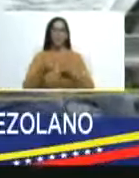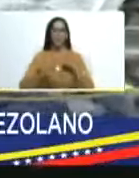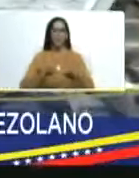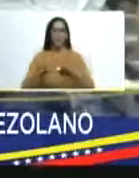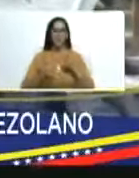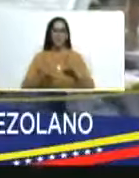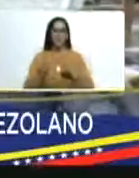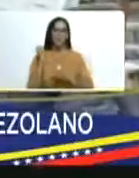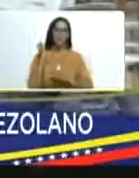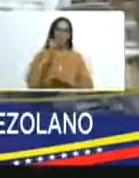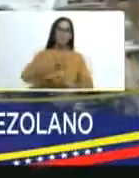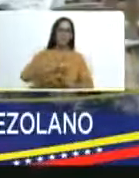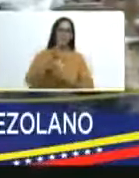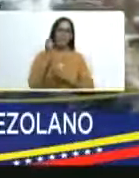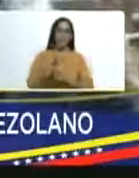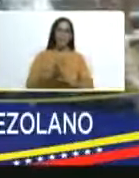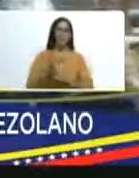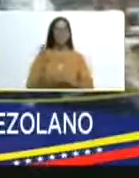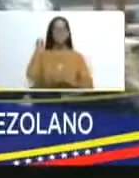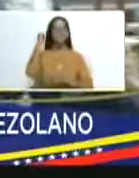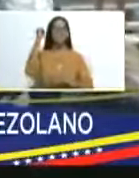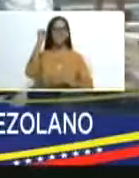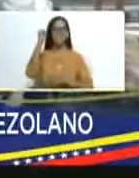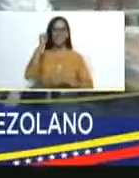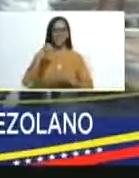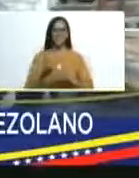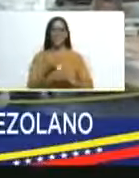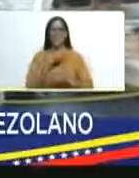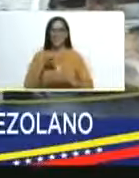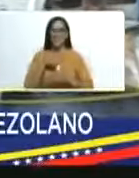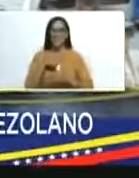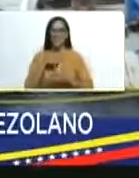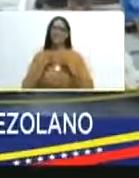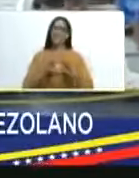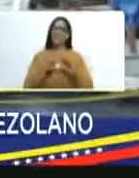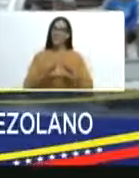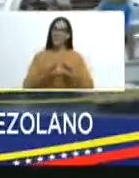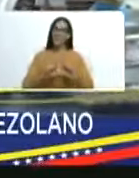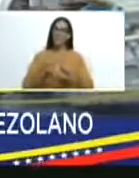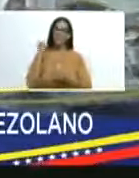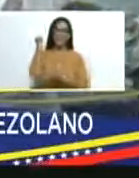y pescar es vencer. Vencer. Y nosotros seguiremos.